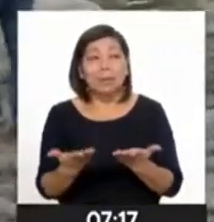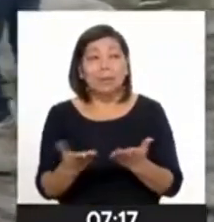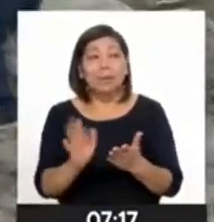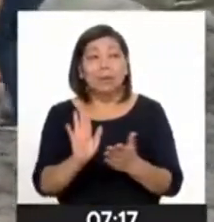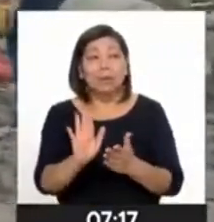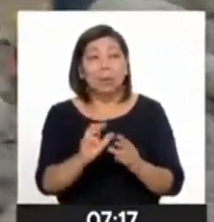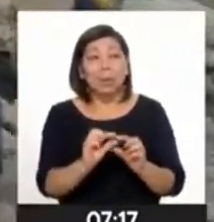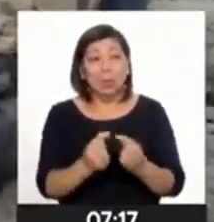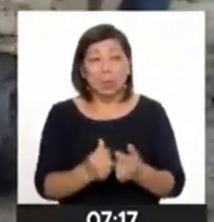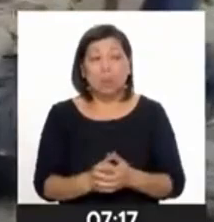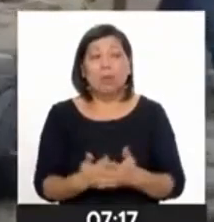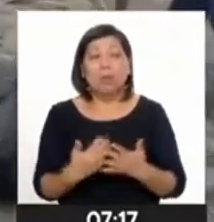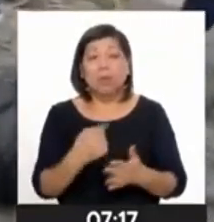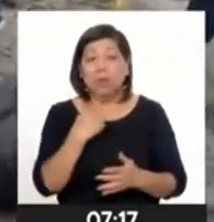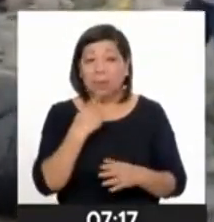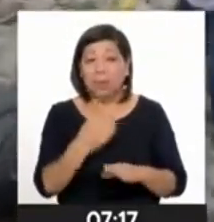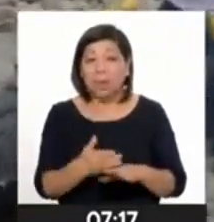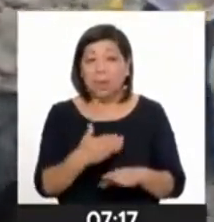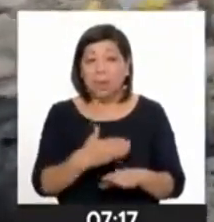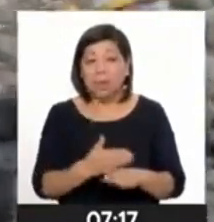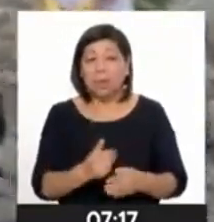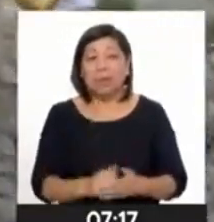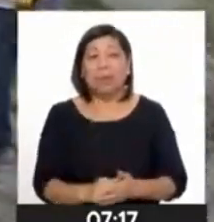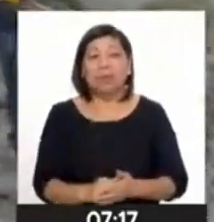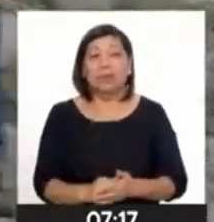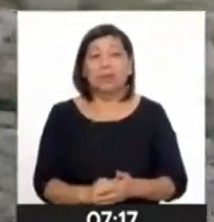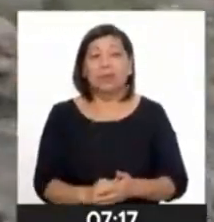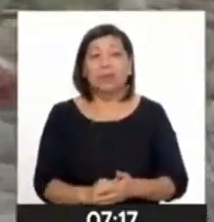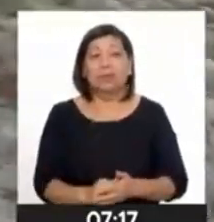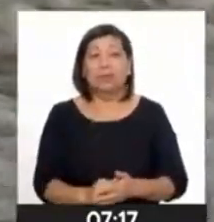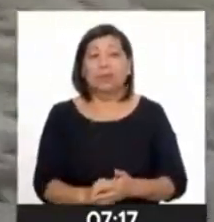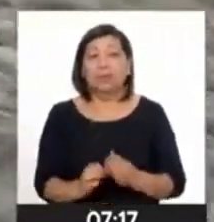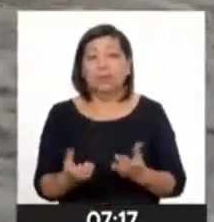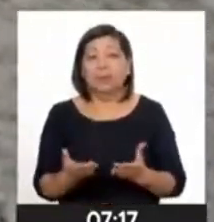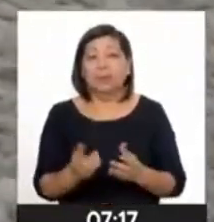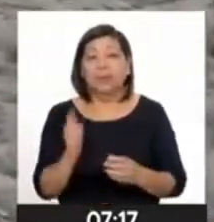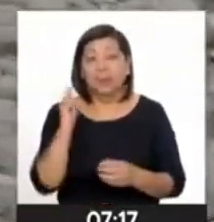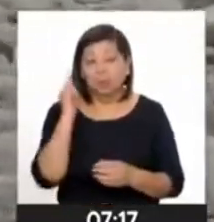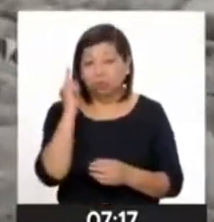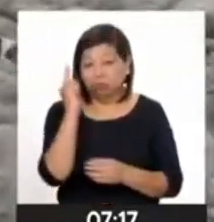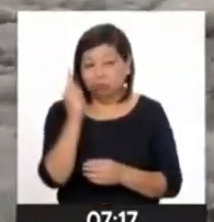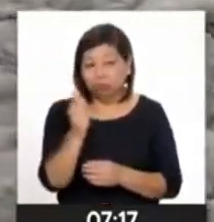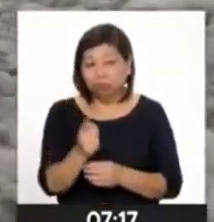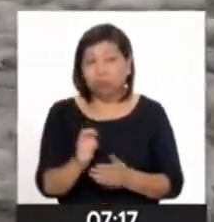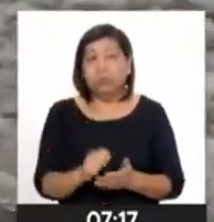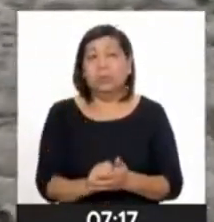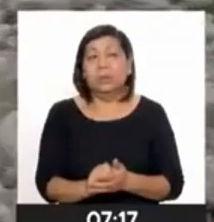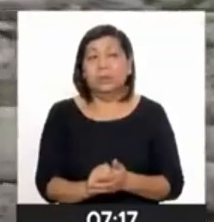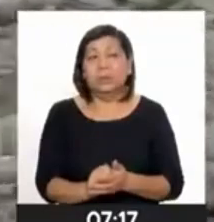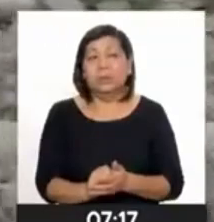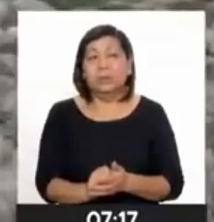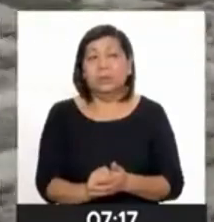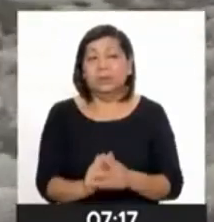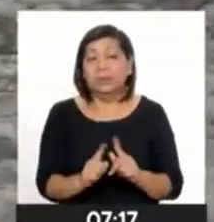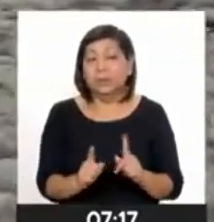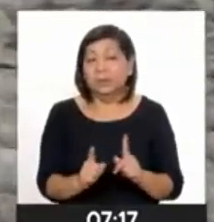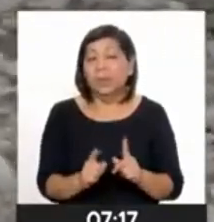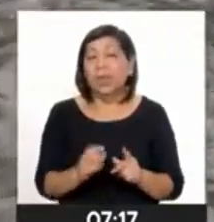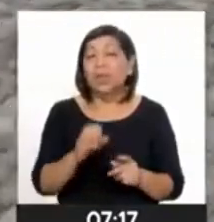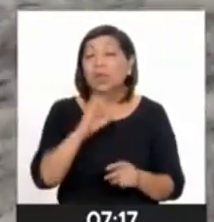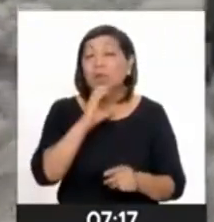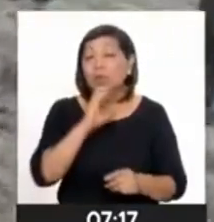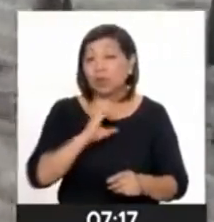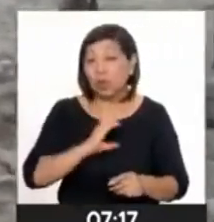su sector. La ministra ya lo ha dicho, van a realizar una jornada de limpieza desde